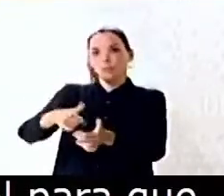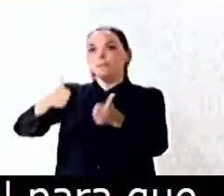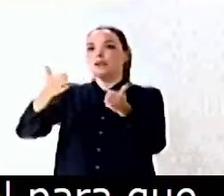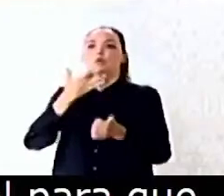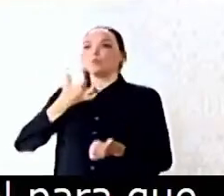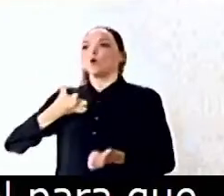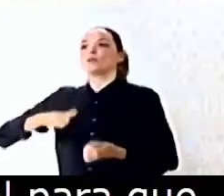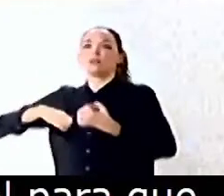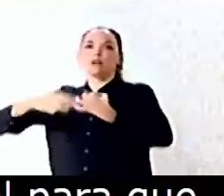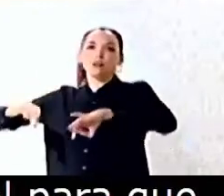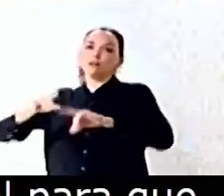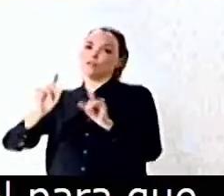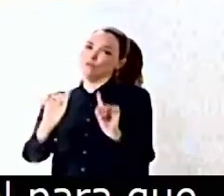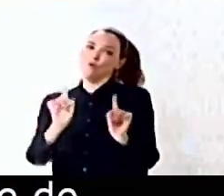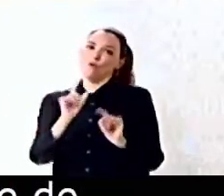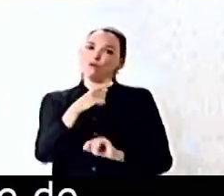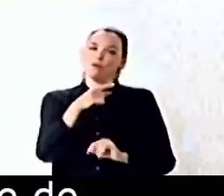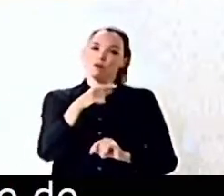ejemplo.